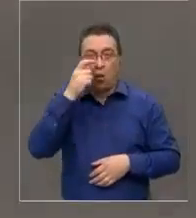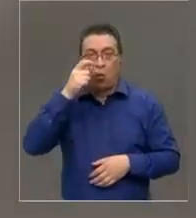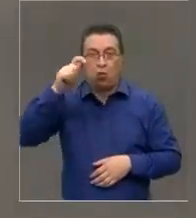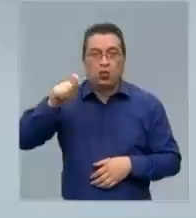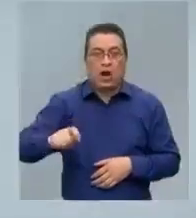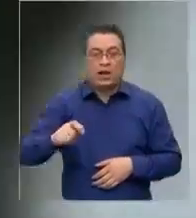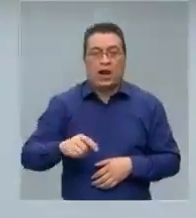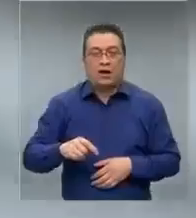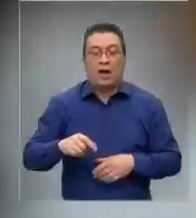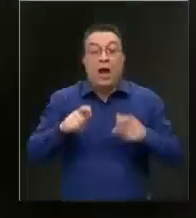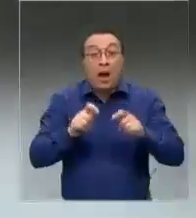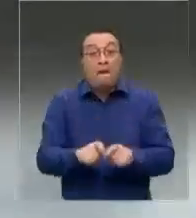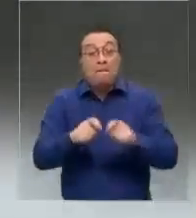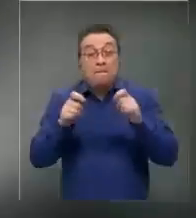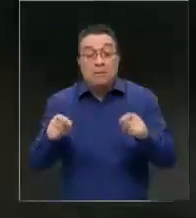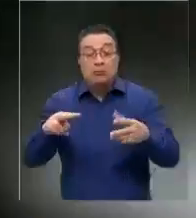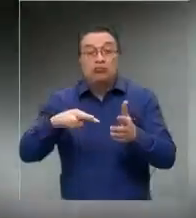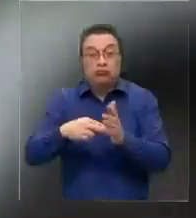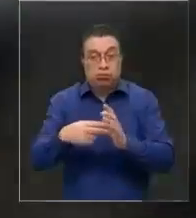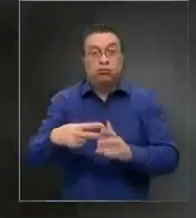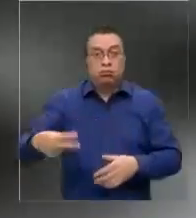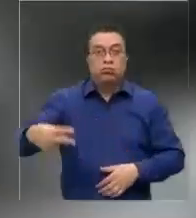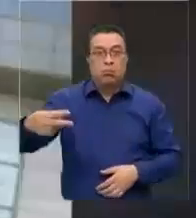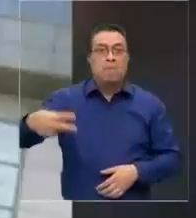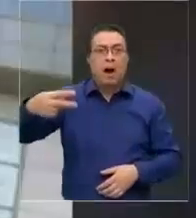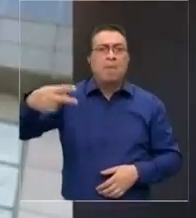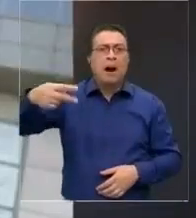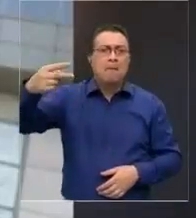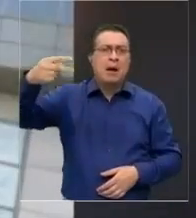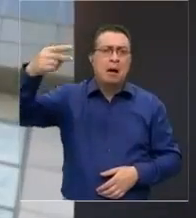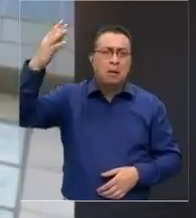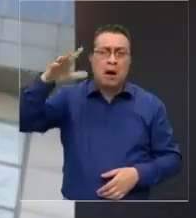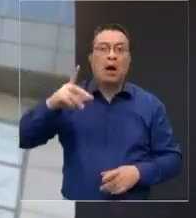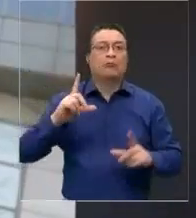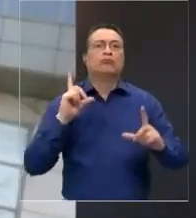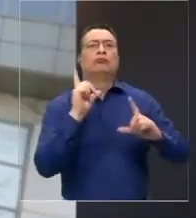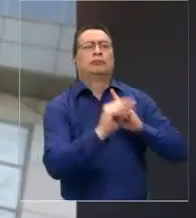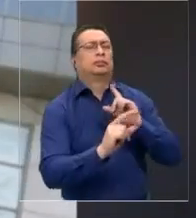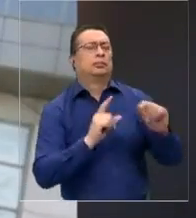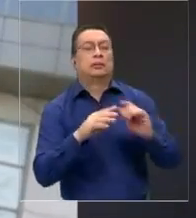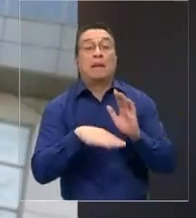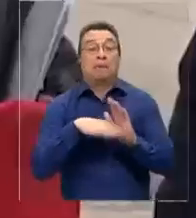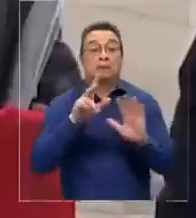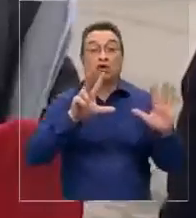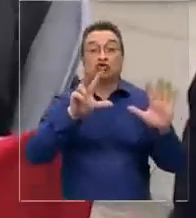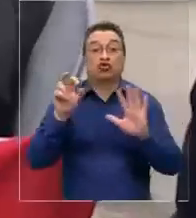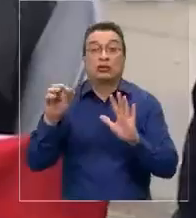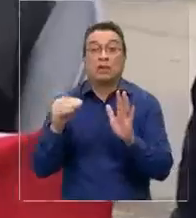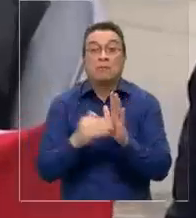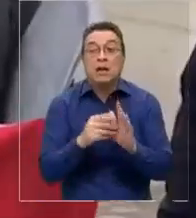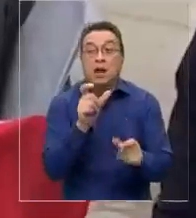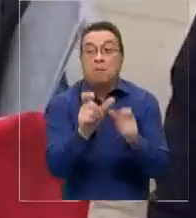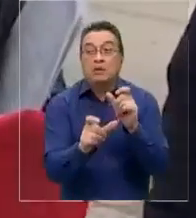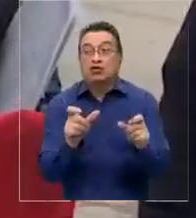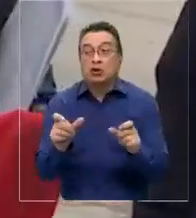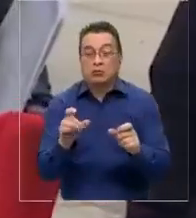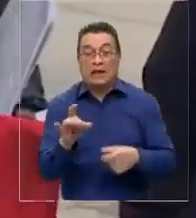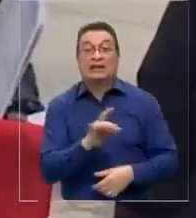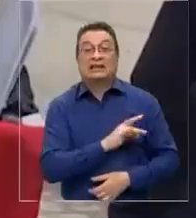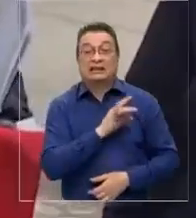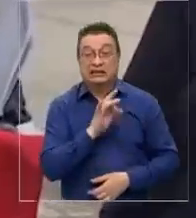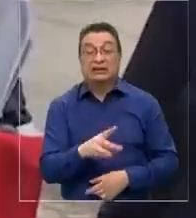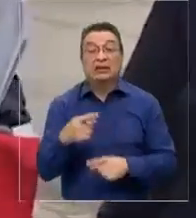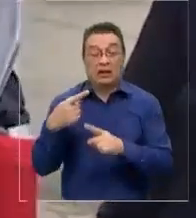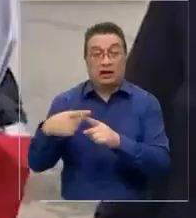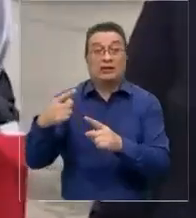ucraniano. Sumado a un conflicto que sigue intensificándose, ha provocado la migración de más de 800.000 personas, entre ellos chilenos